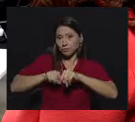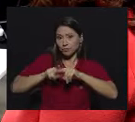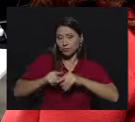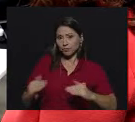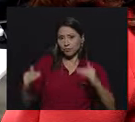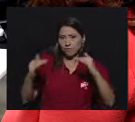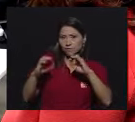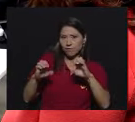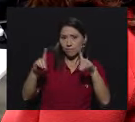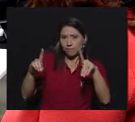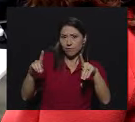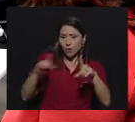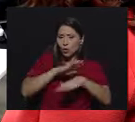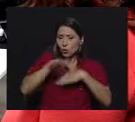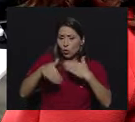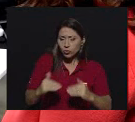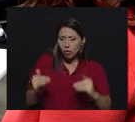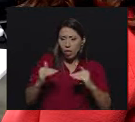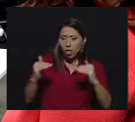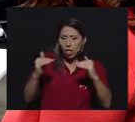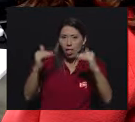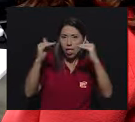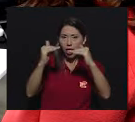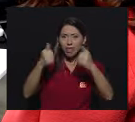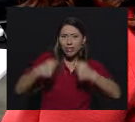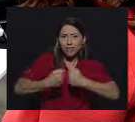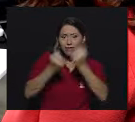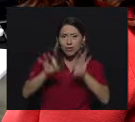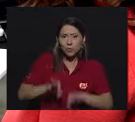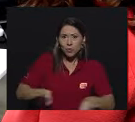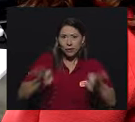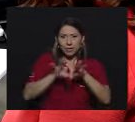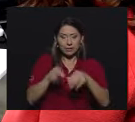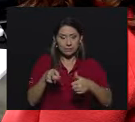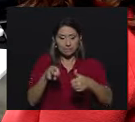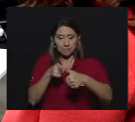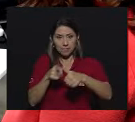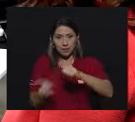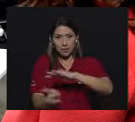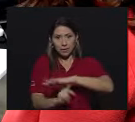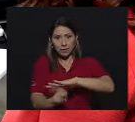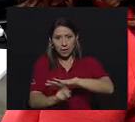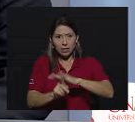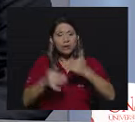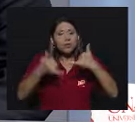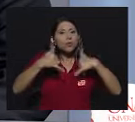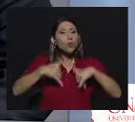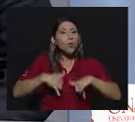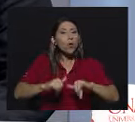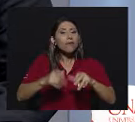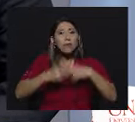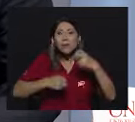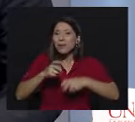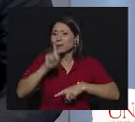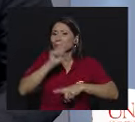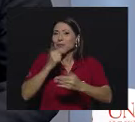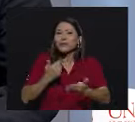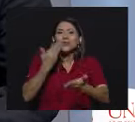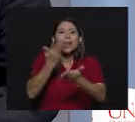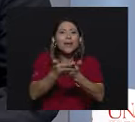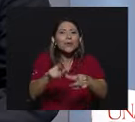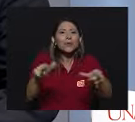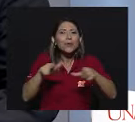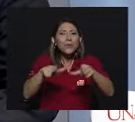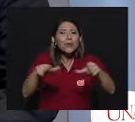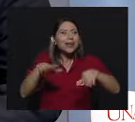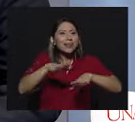nivel educativo. O sea, en todos los niveles encontramos desafíos importantes. Empezando por preescolar, todavía tenemos problemas de cobertura que no